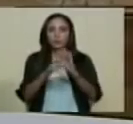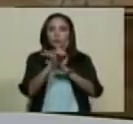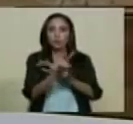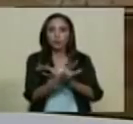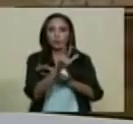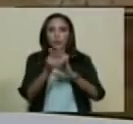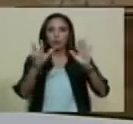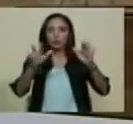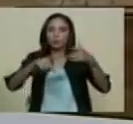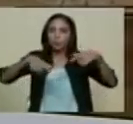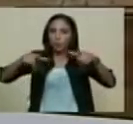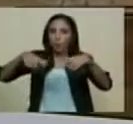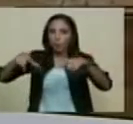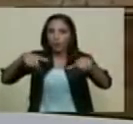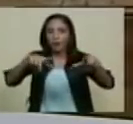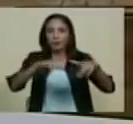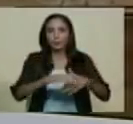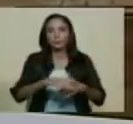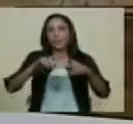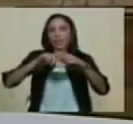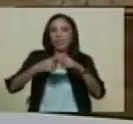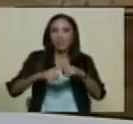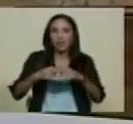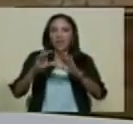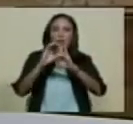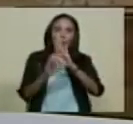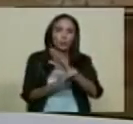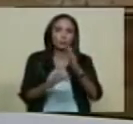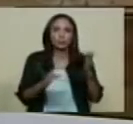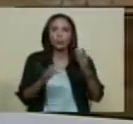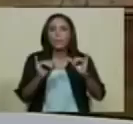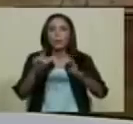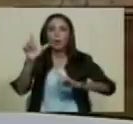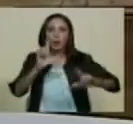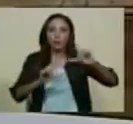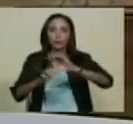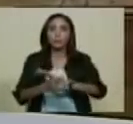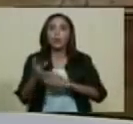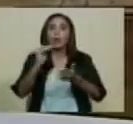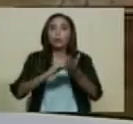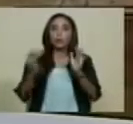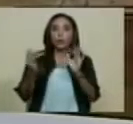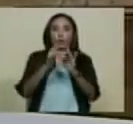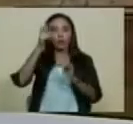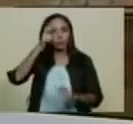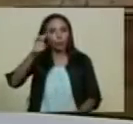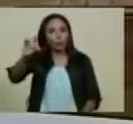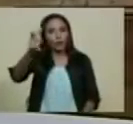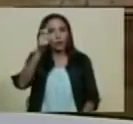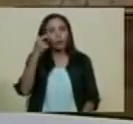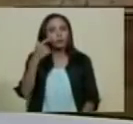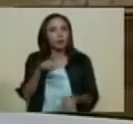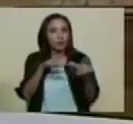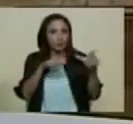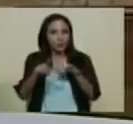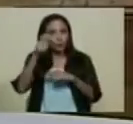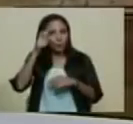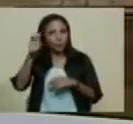espacios y talleres de laboratorio. Vamos a darle un paso al Guárico. ¿Estamos listos para el